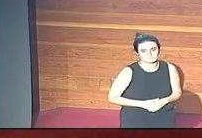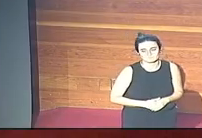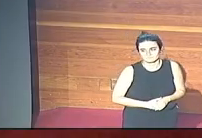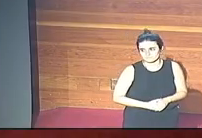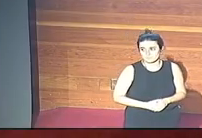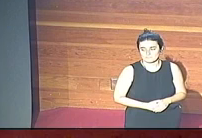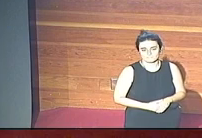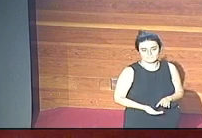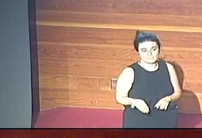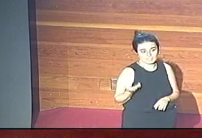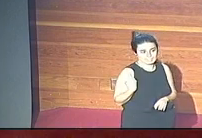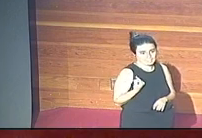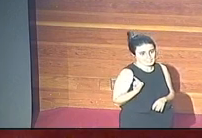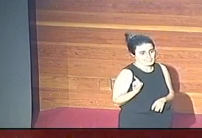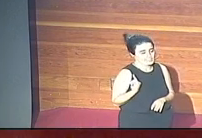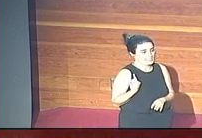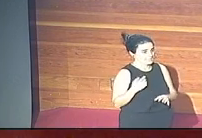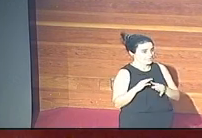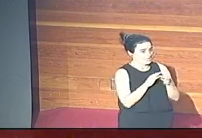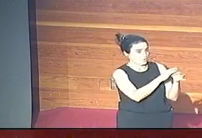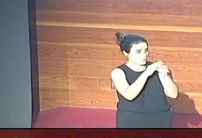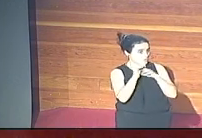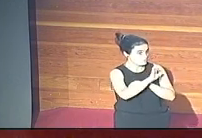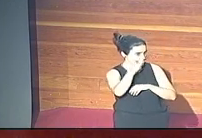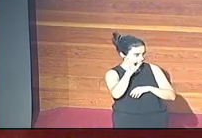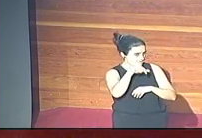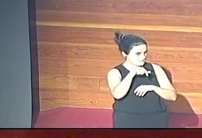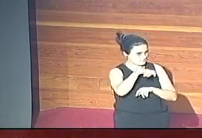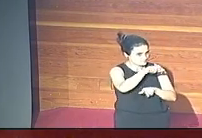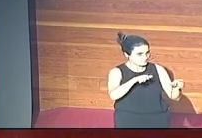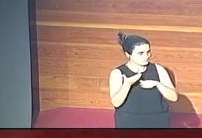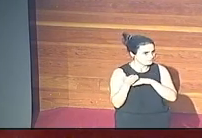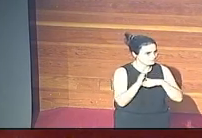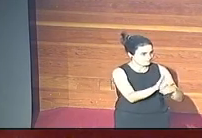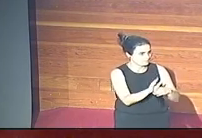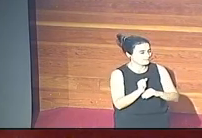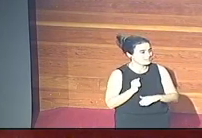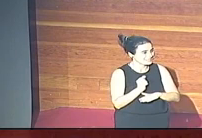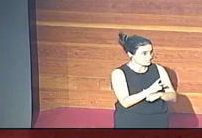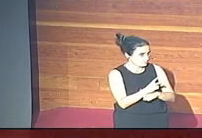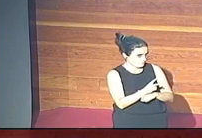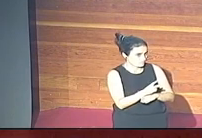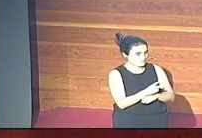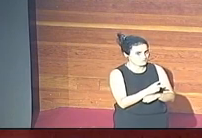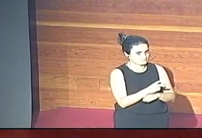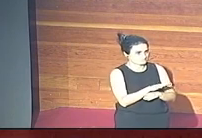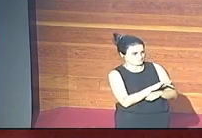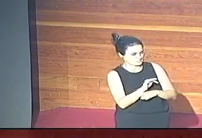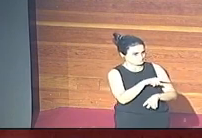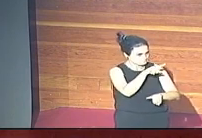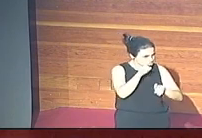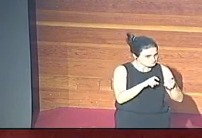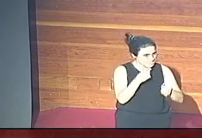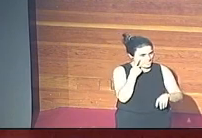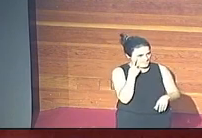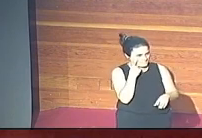recientemente la europea planteó a los ciudadanos un reto y preguntas sobre cómo veían el